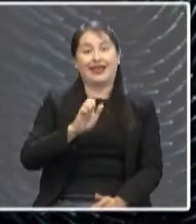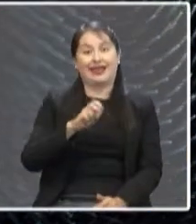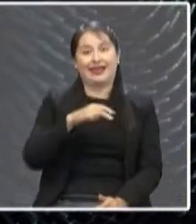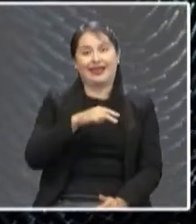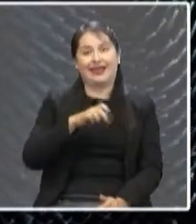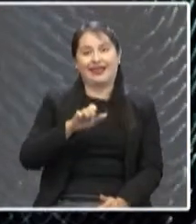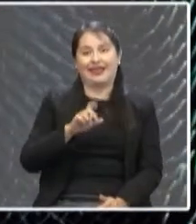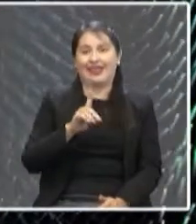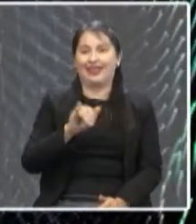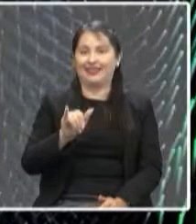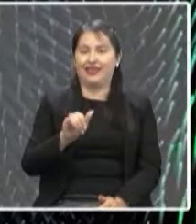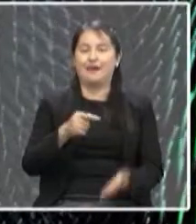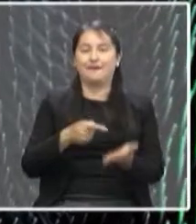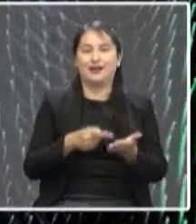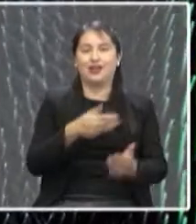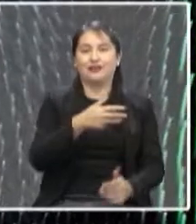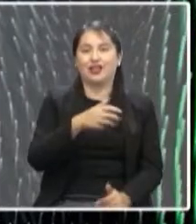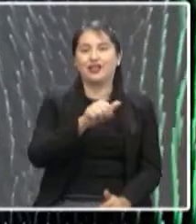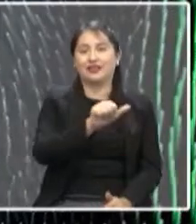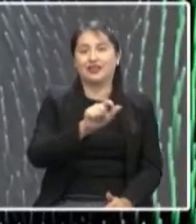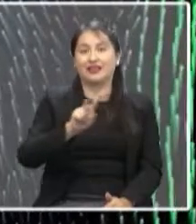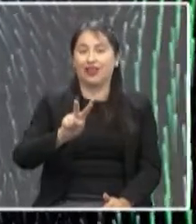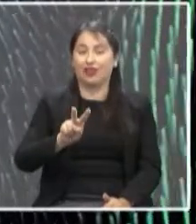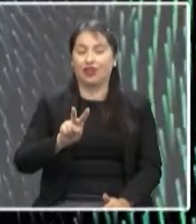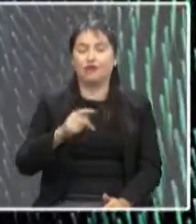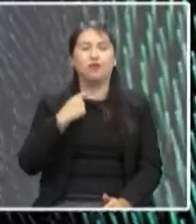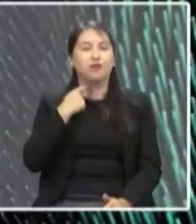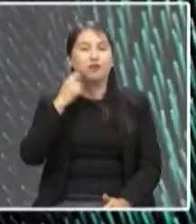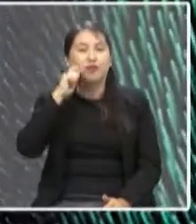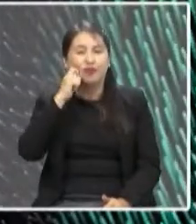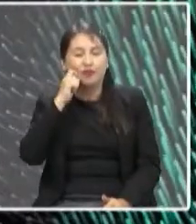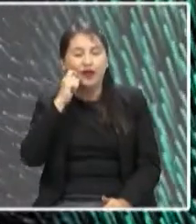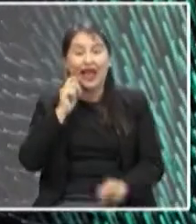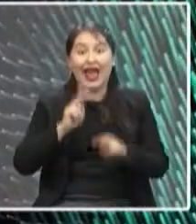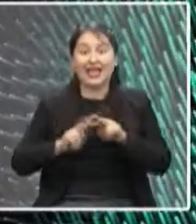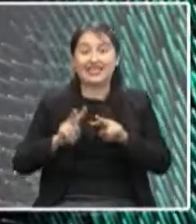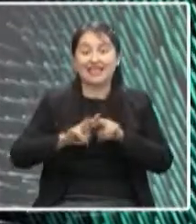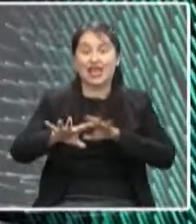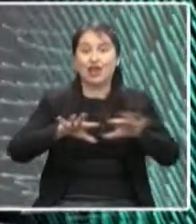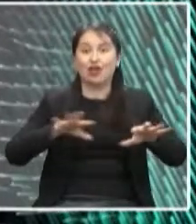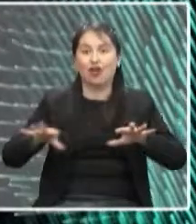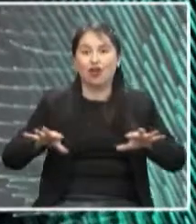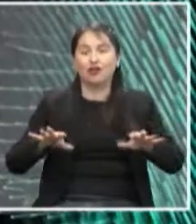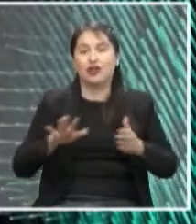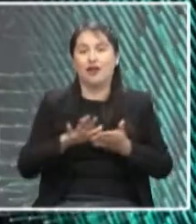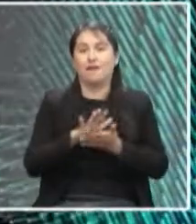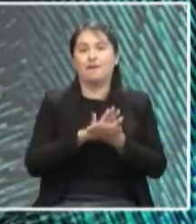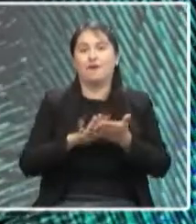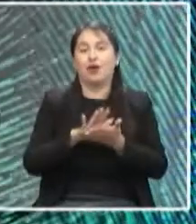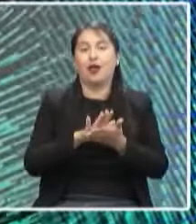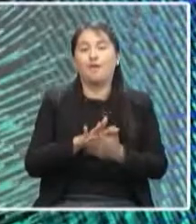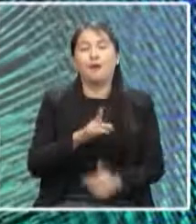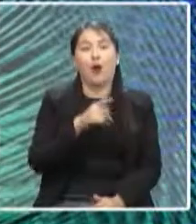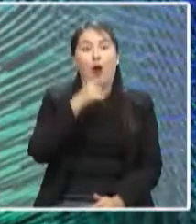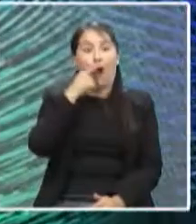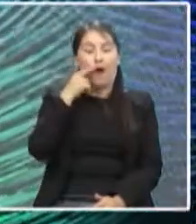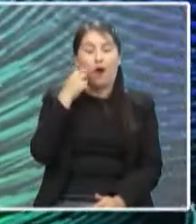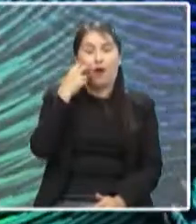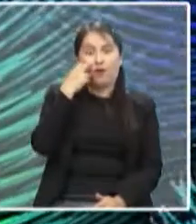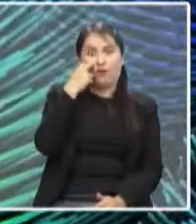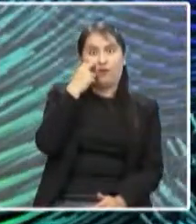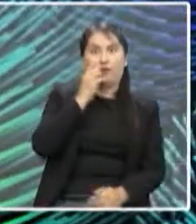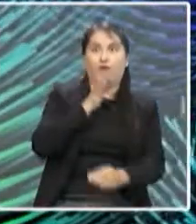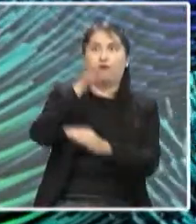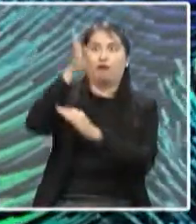1962. John F. Kennedy se estaba refiriendo a hacer cosas como poner al primer ser humano en la luna. La NASA había